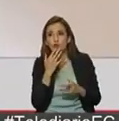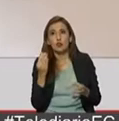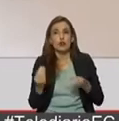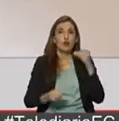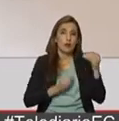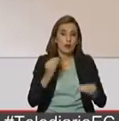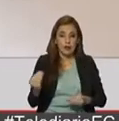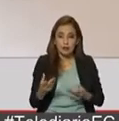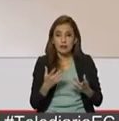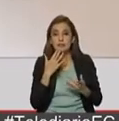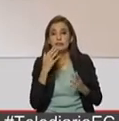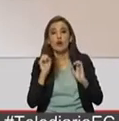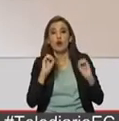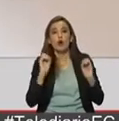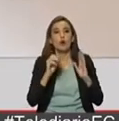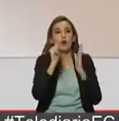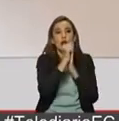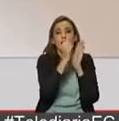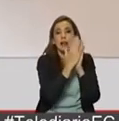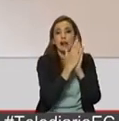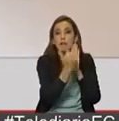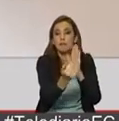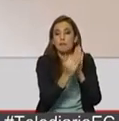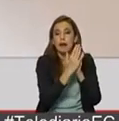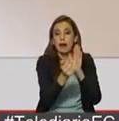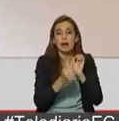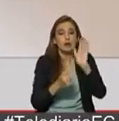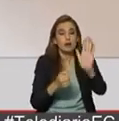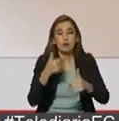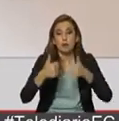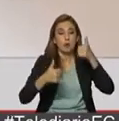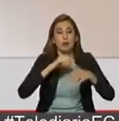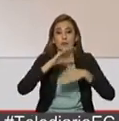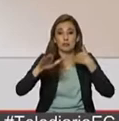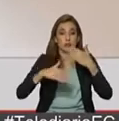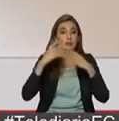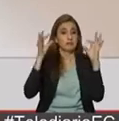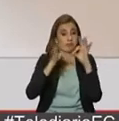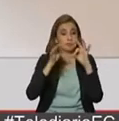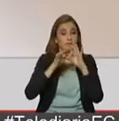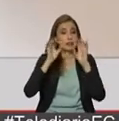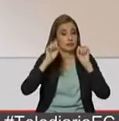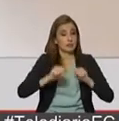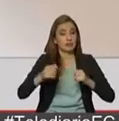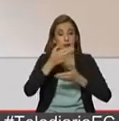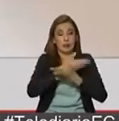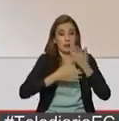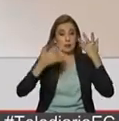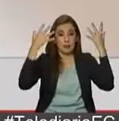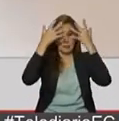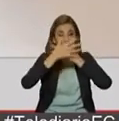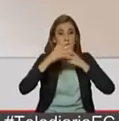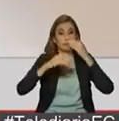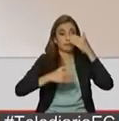¿Qué quiero yo proyectar? Y eso debe estar de manera consistente en todas las redes sociales para que no genere una confusión cuando